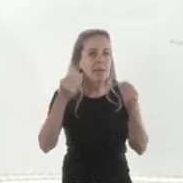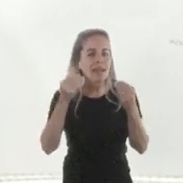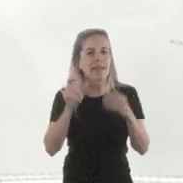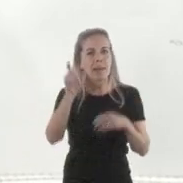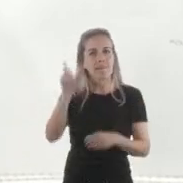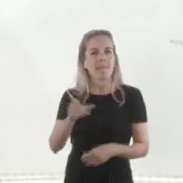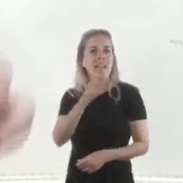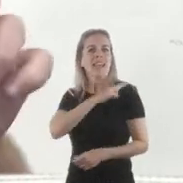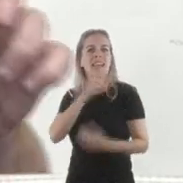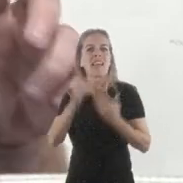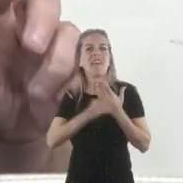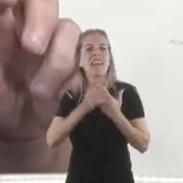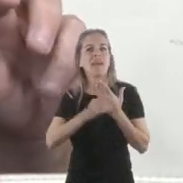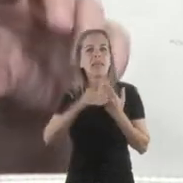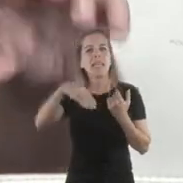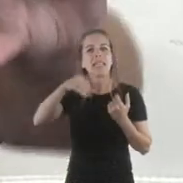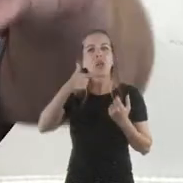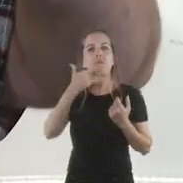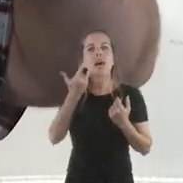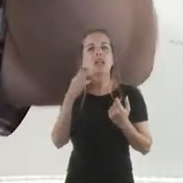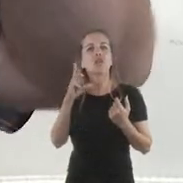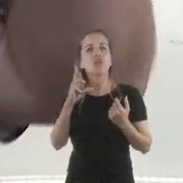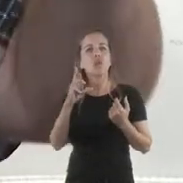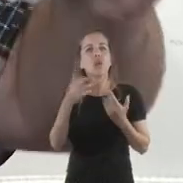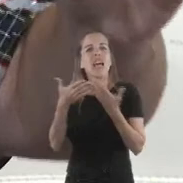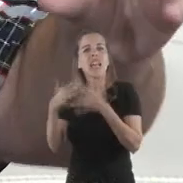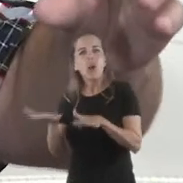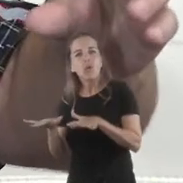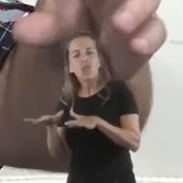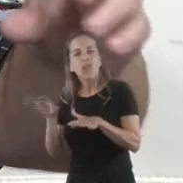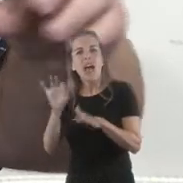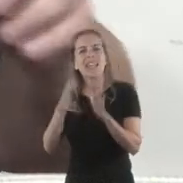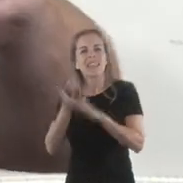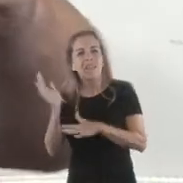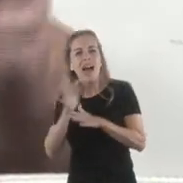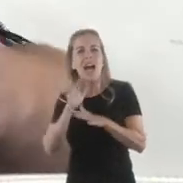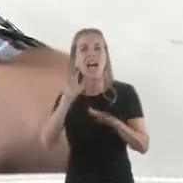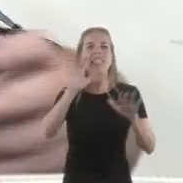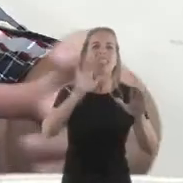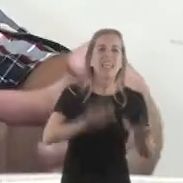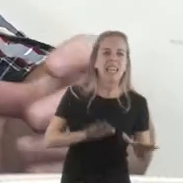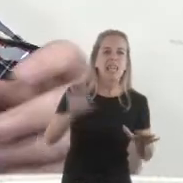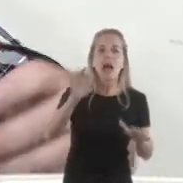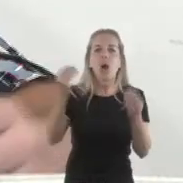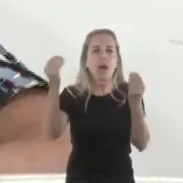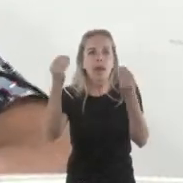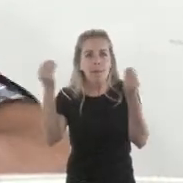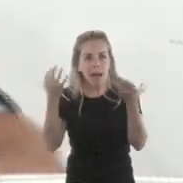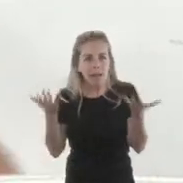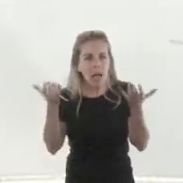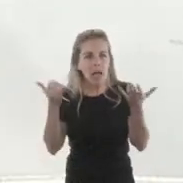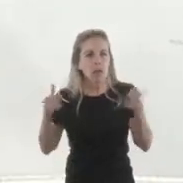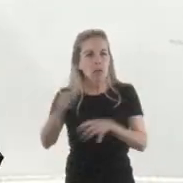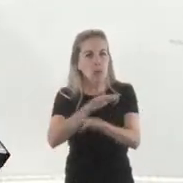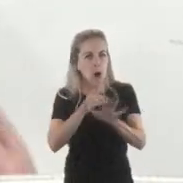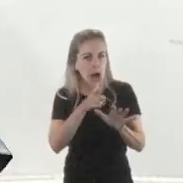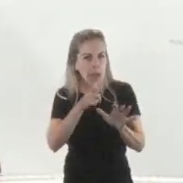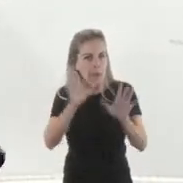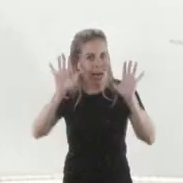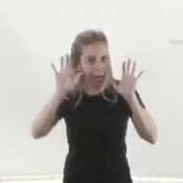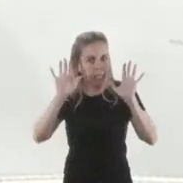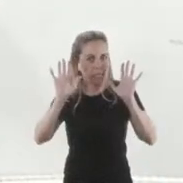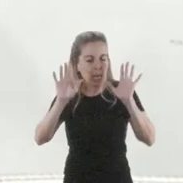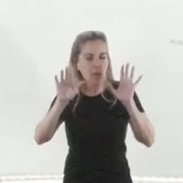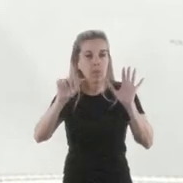jefe de gabinete, de acuerdo primero a algunas expresiones del jefe de gabinete y de su entorno que marcaban una eventual salida entre